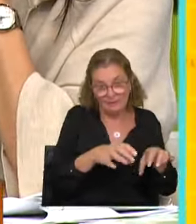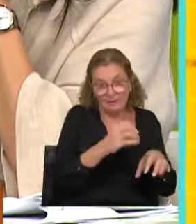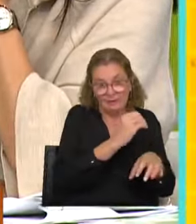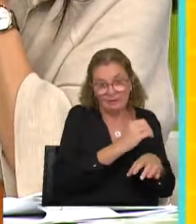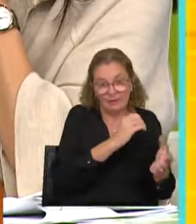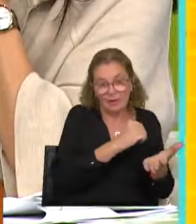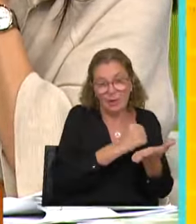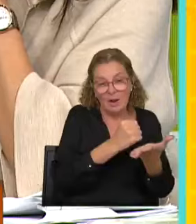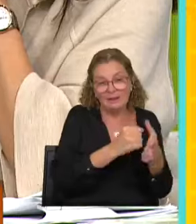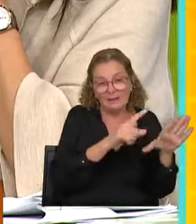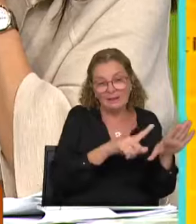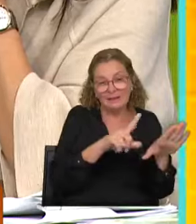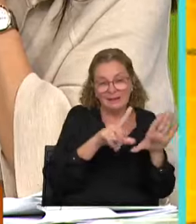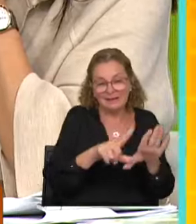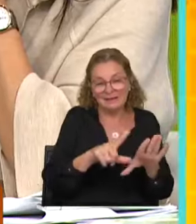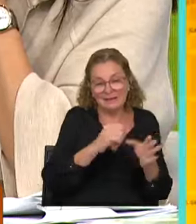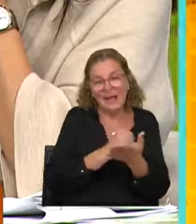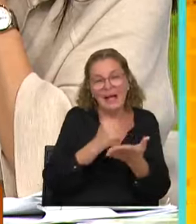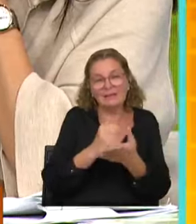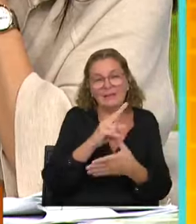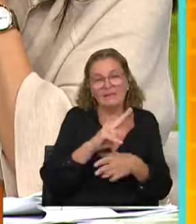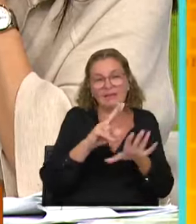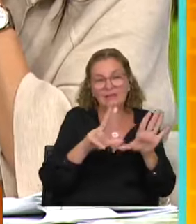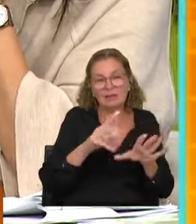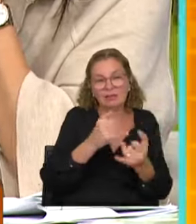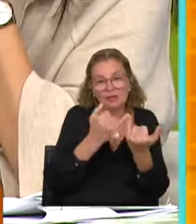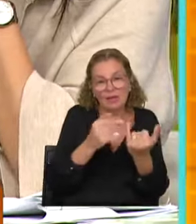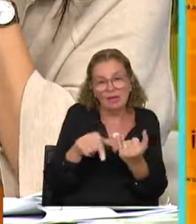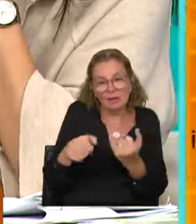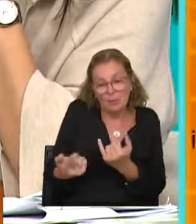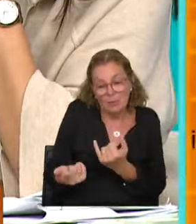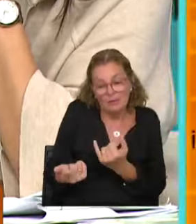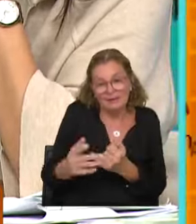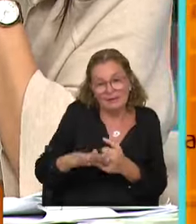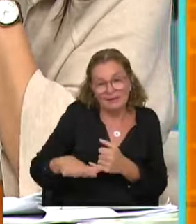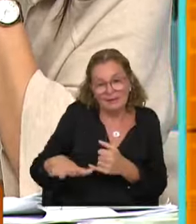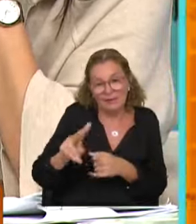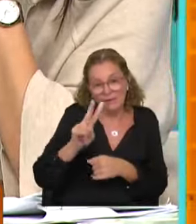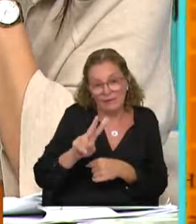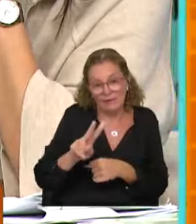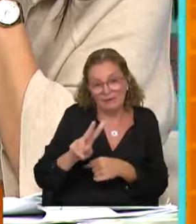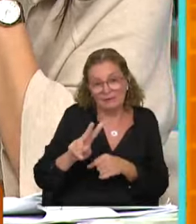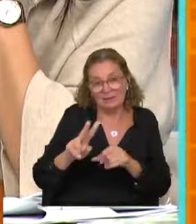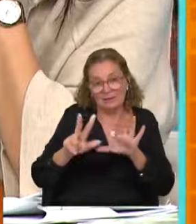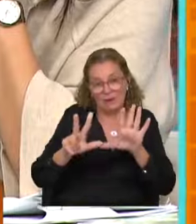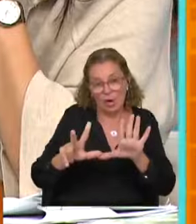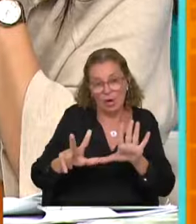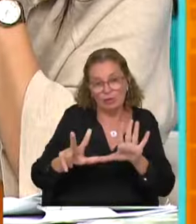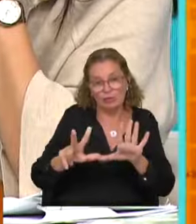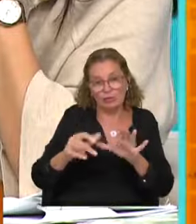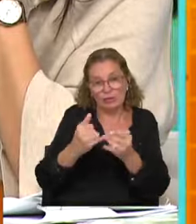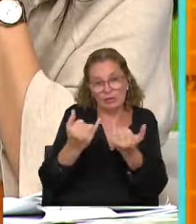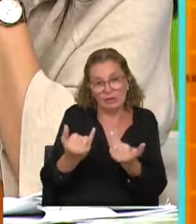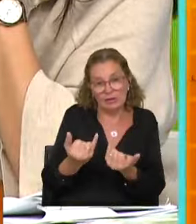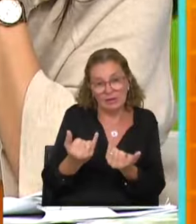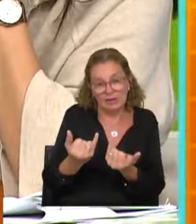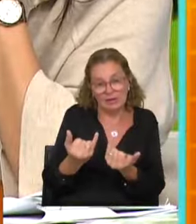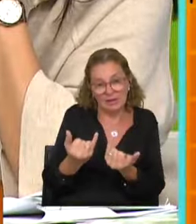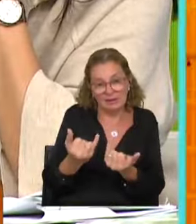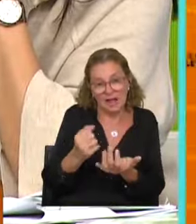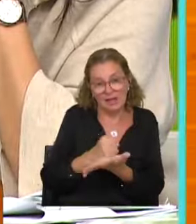s y de 7 a 28 y una tasa postneonatal que va de los niños de 28 o sea de los lactantes bebés 28